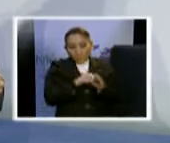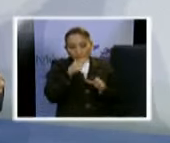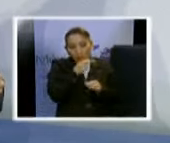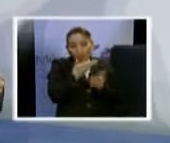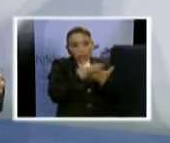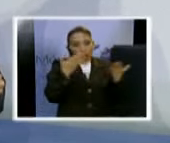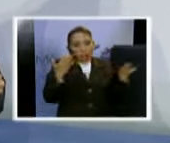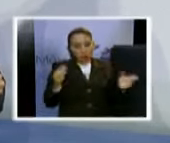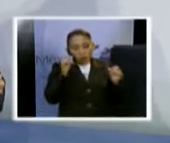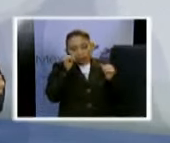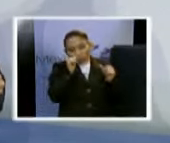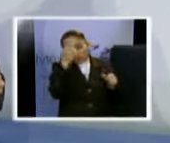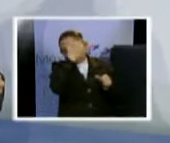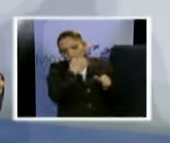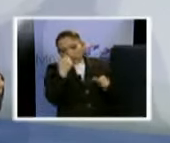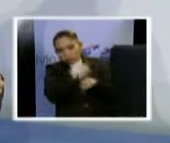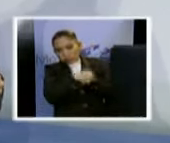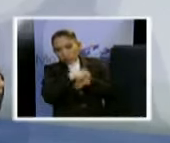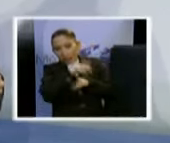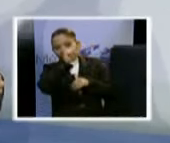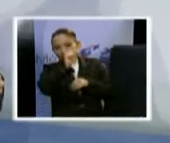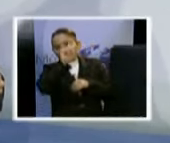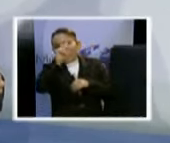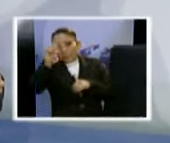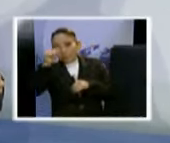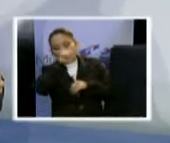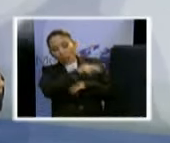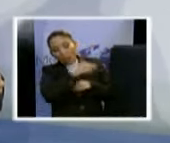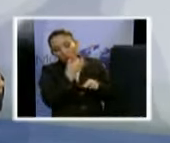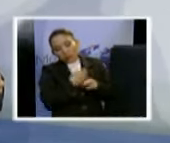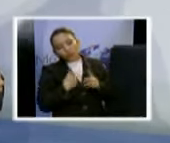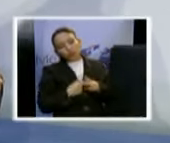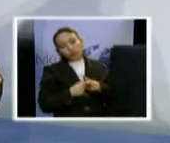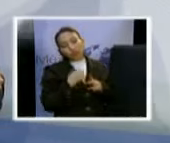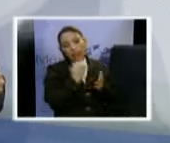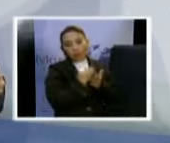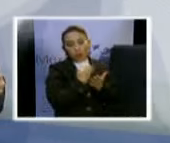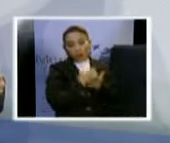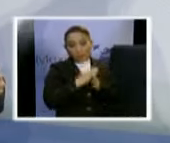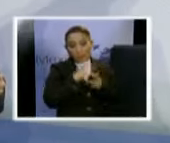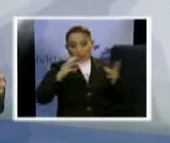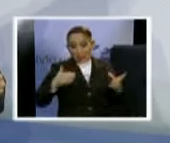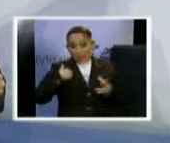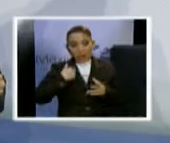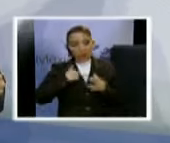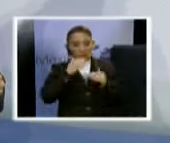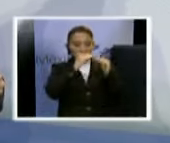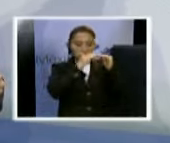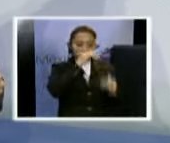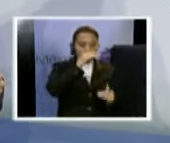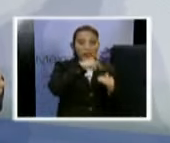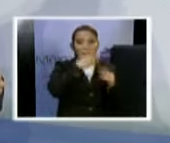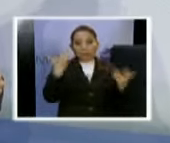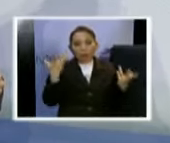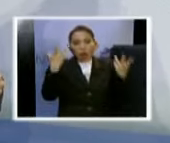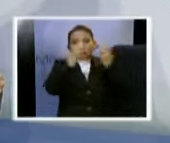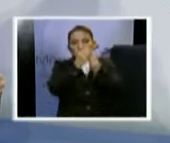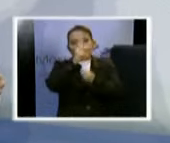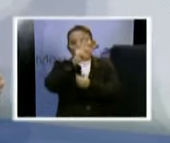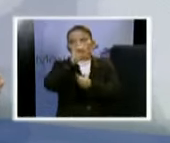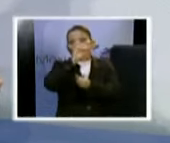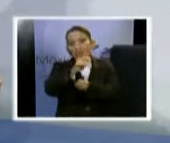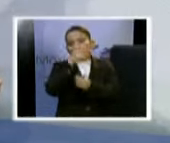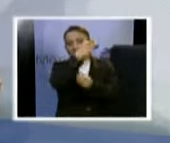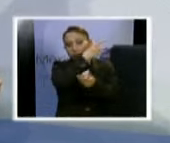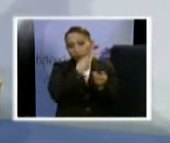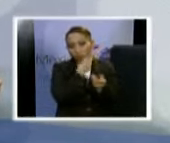ahora medida por un indicador que se llama el TPP, México es ya ahorita una economía más grande que la de Canadá, pero en conjunto el PIB, el